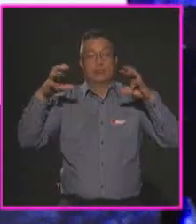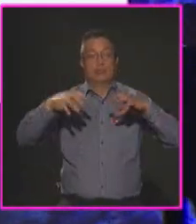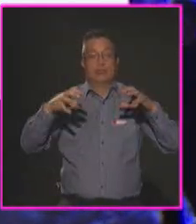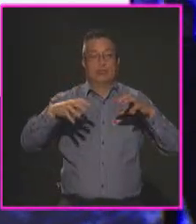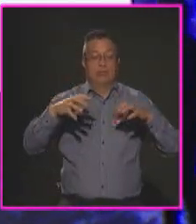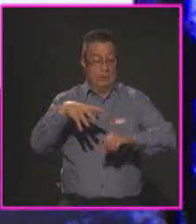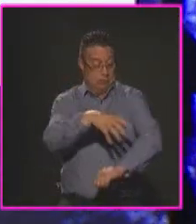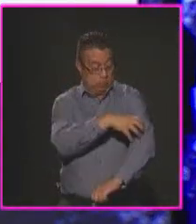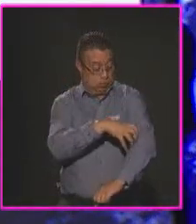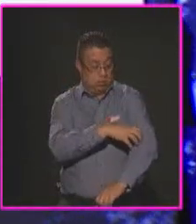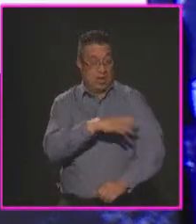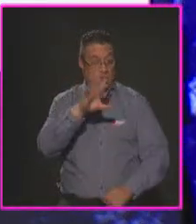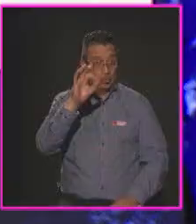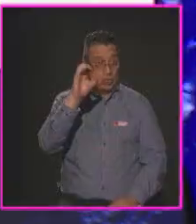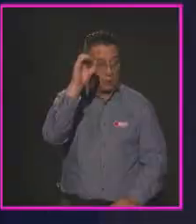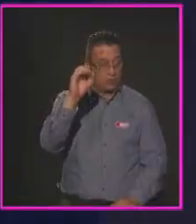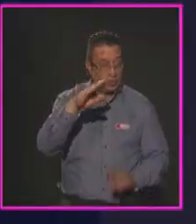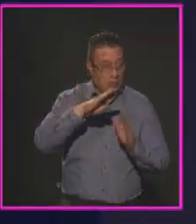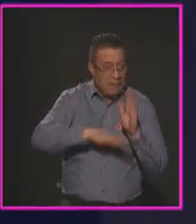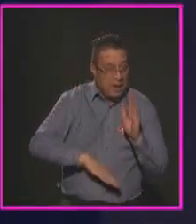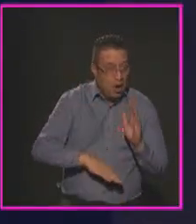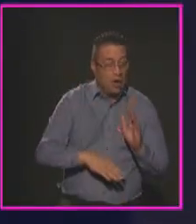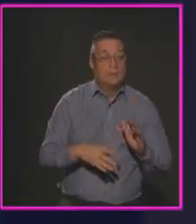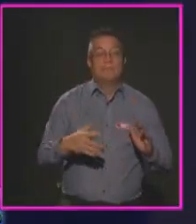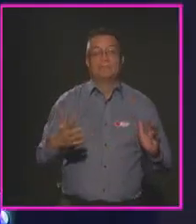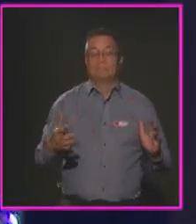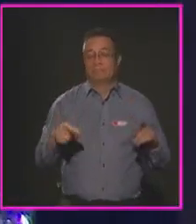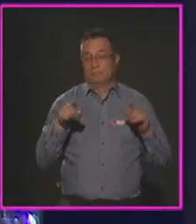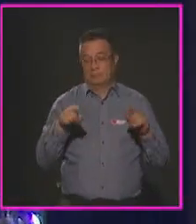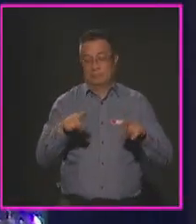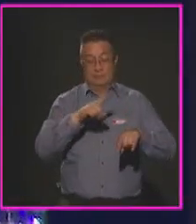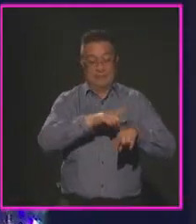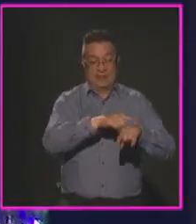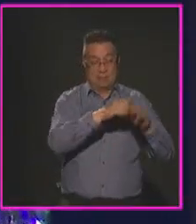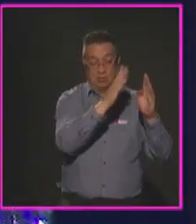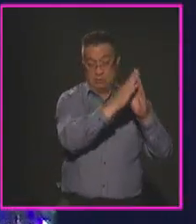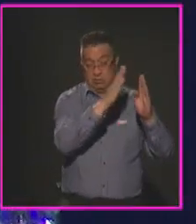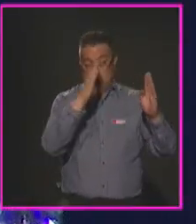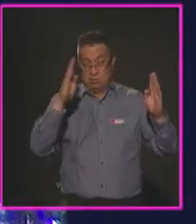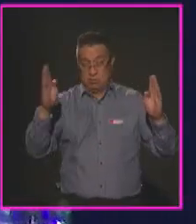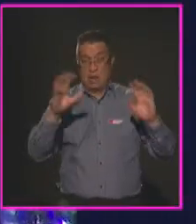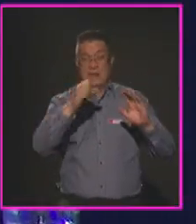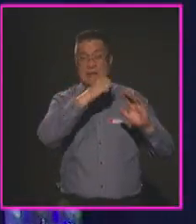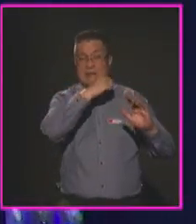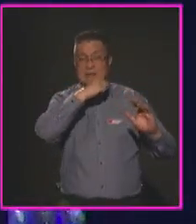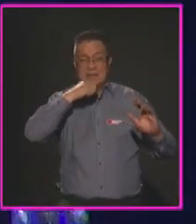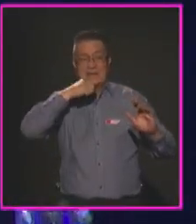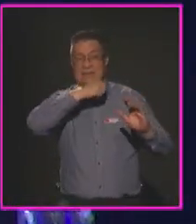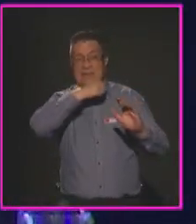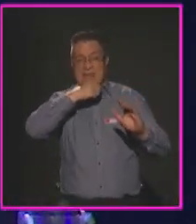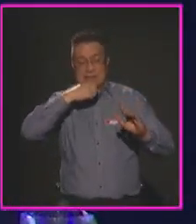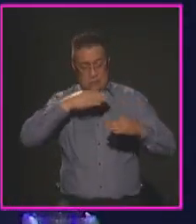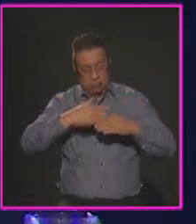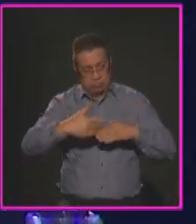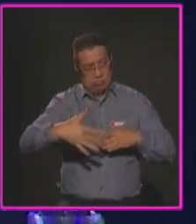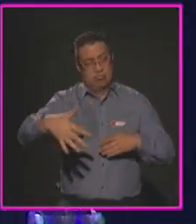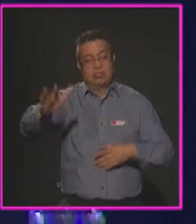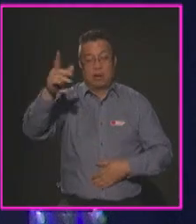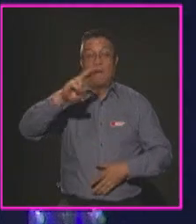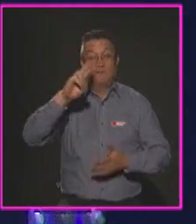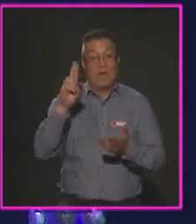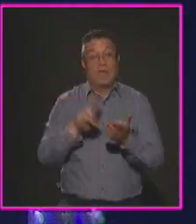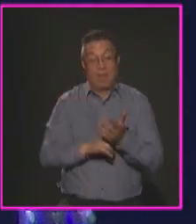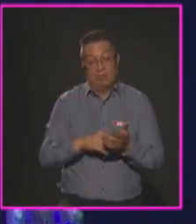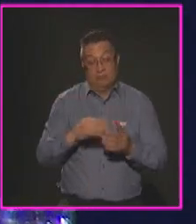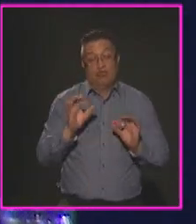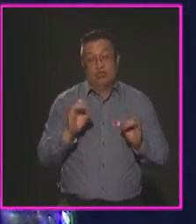hasta 50% menos. Entonces estamos hablando de un periodo que va a ser puro megasequía solamente. Esa va a ser nuestra nueva realidad en